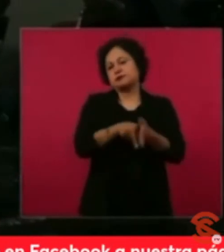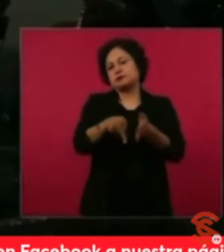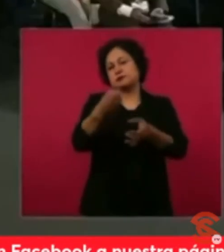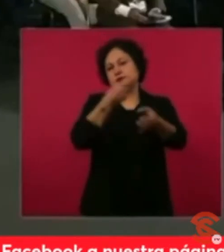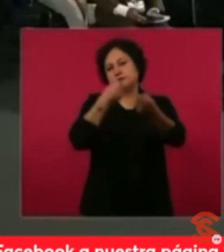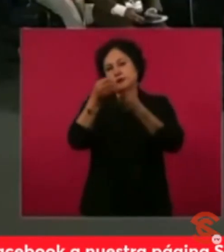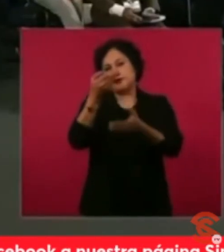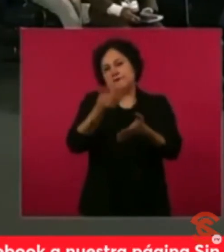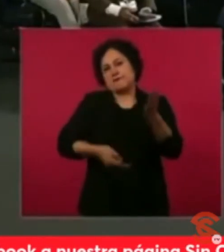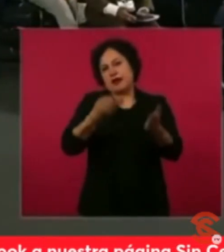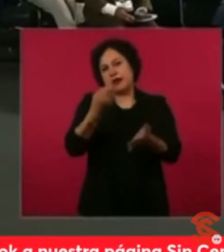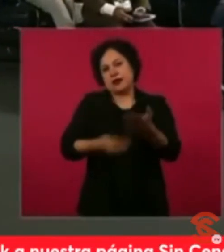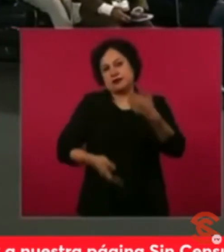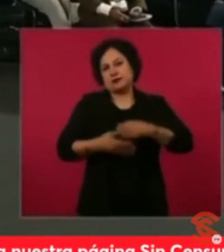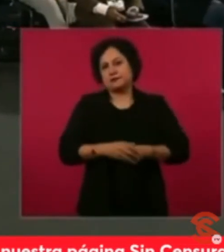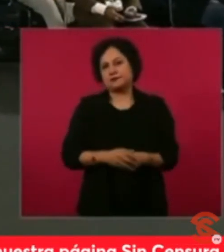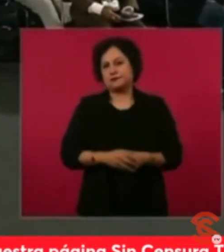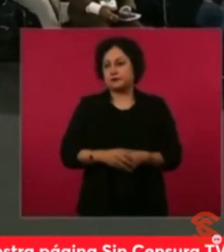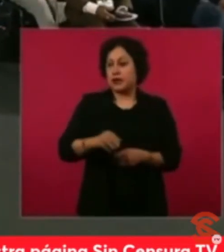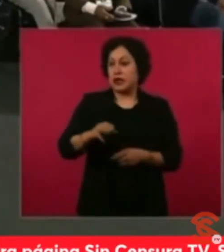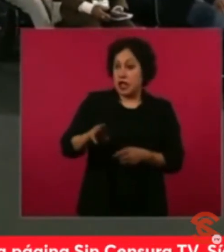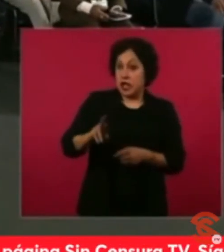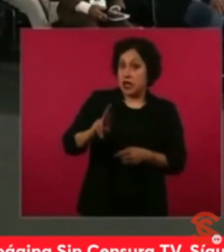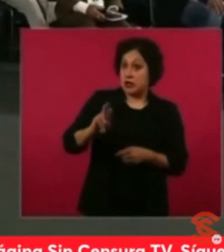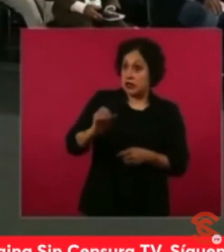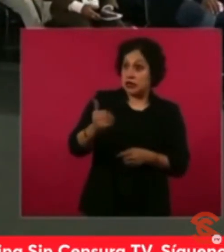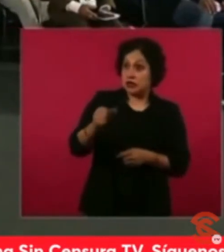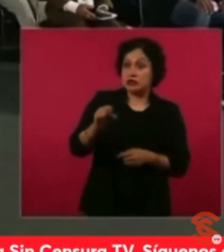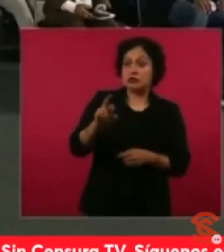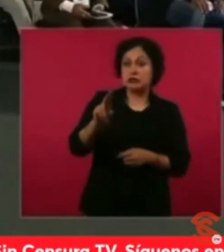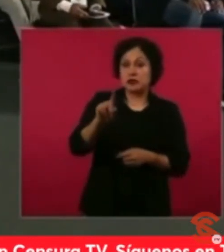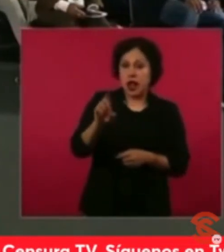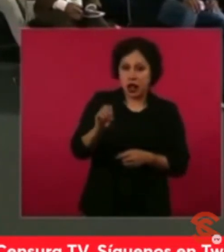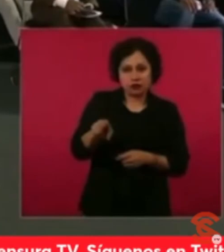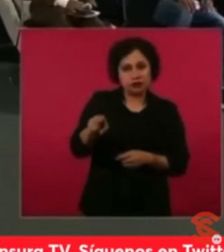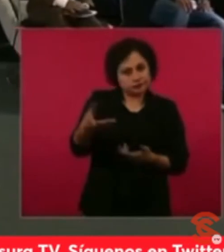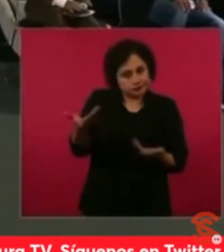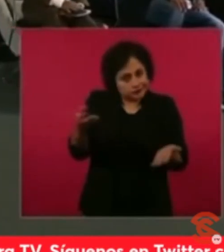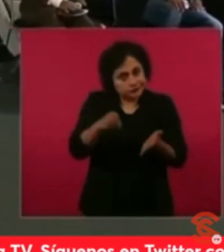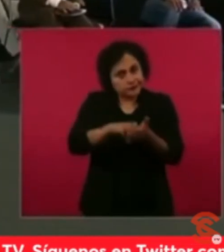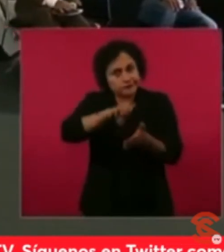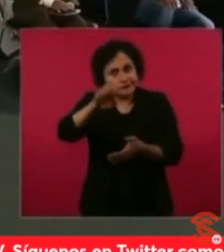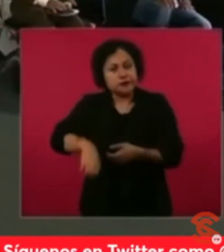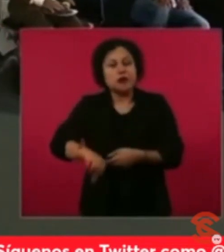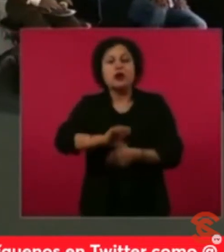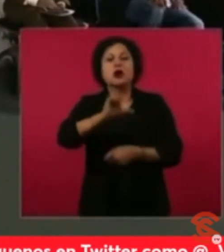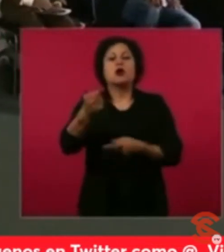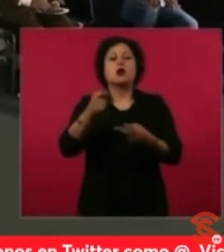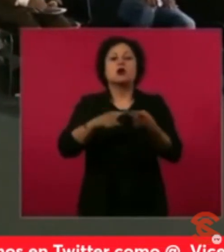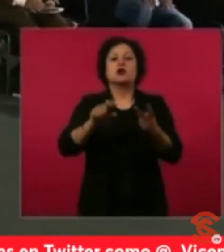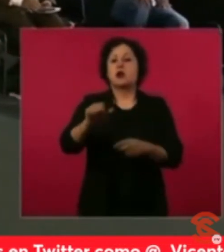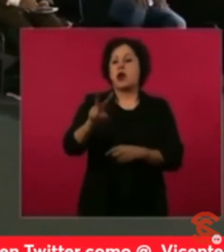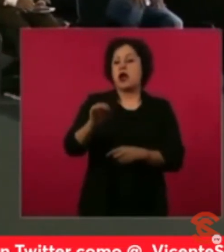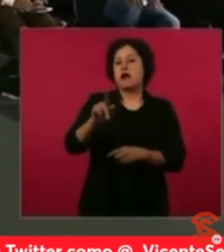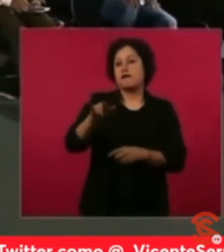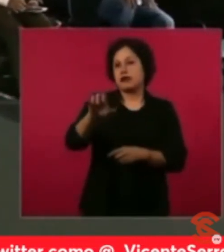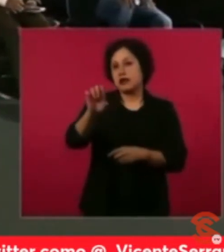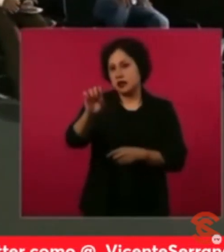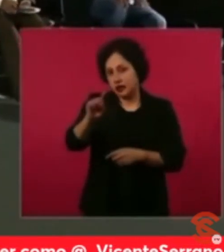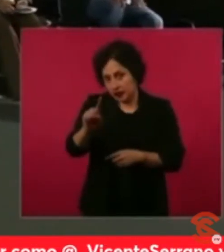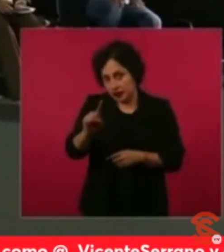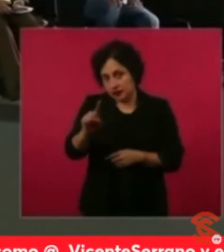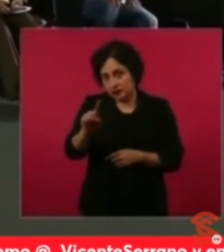Miguel Reyes Razo, y habían otros, por ejemplo, el finado Avilés,